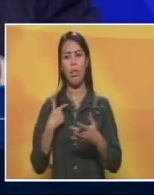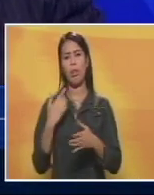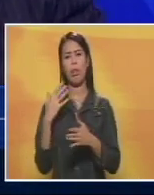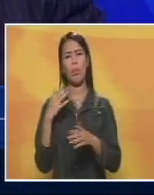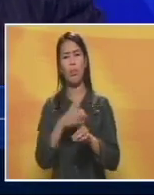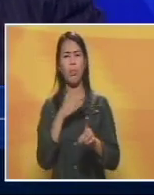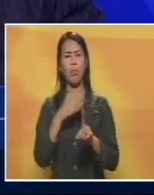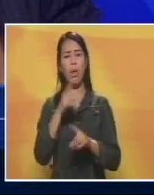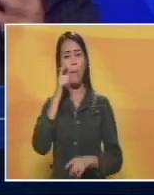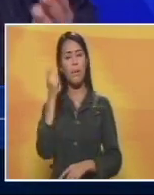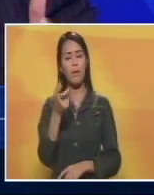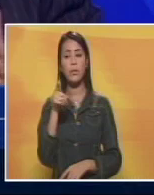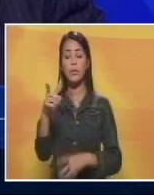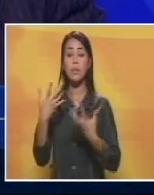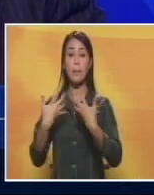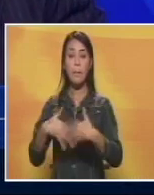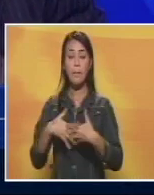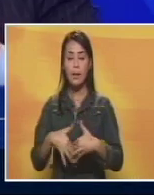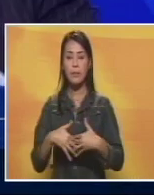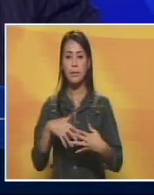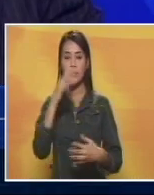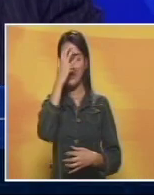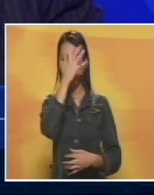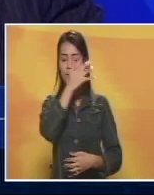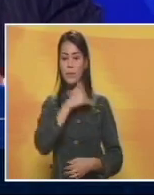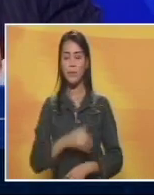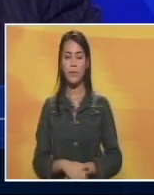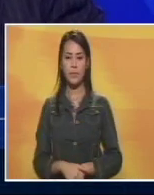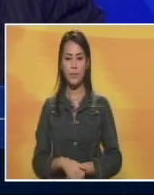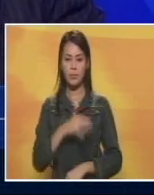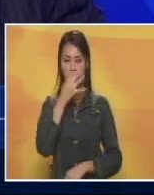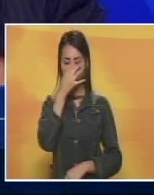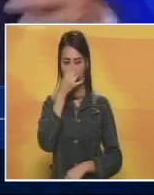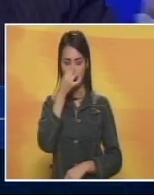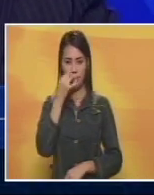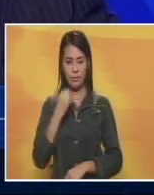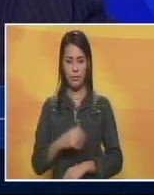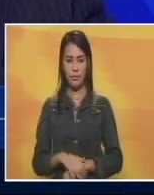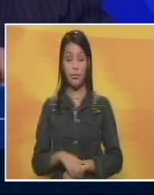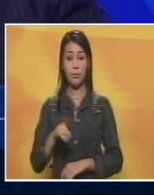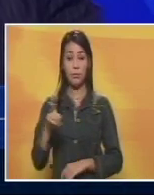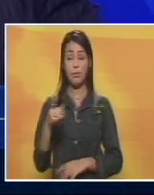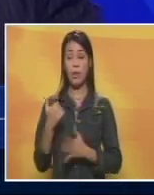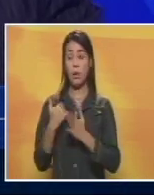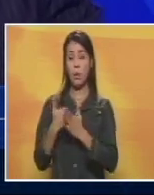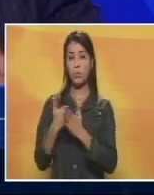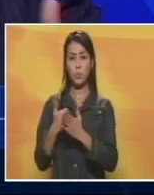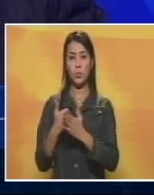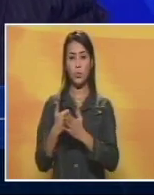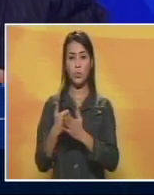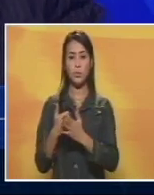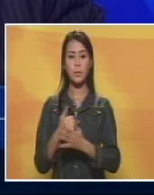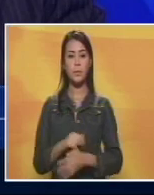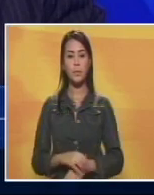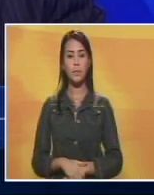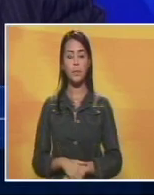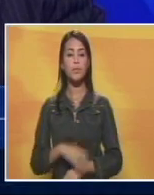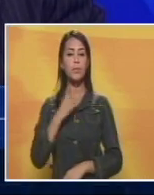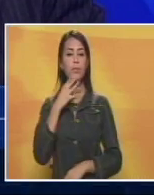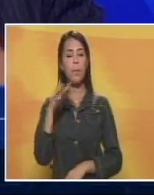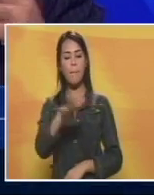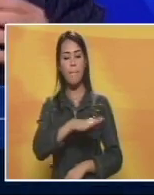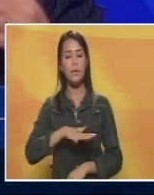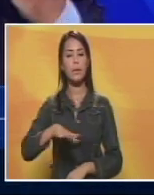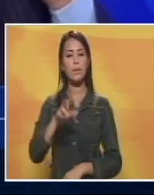Estas personas de Fedecámara, del Consecomercio, ese ganado que ustedes crían, lo crían con él, pasto